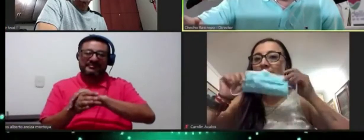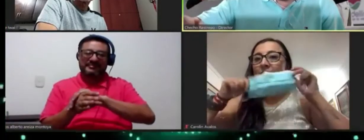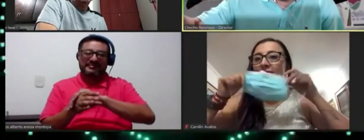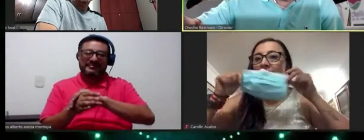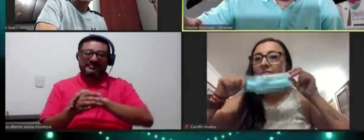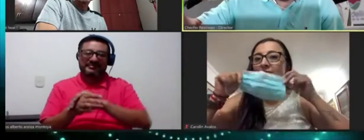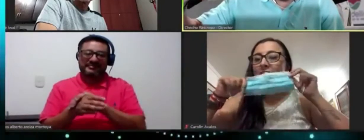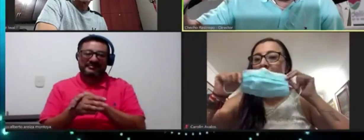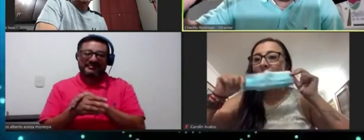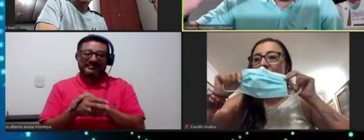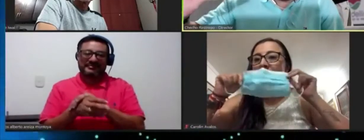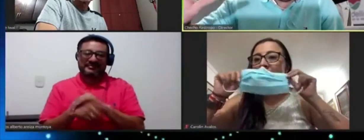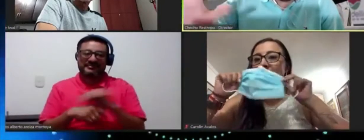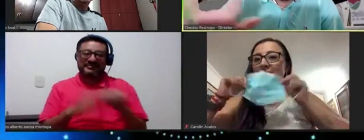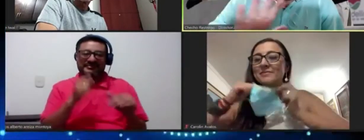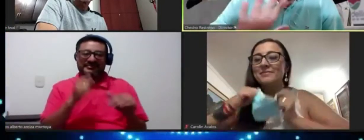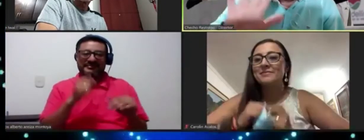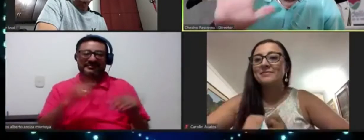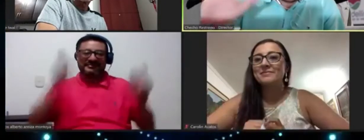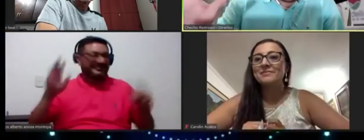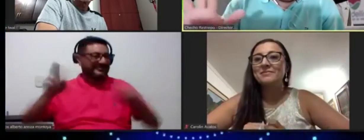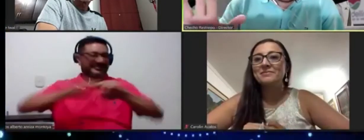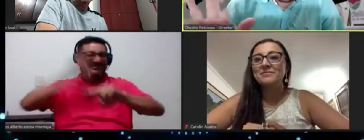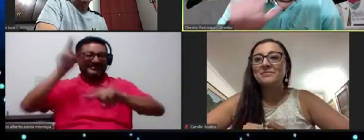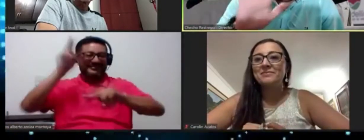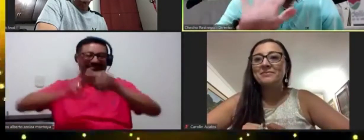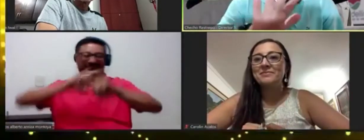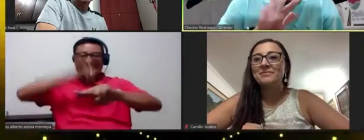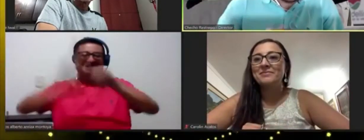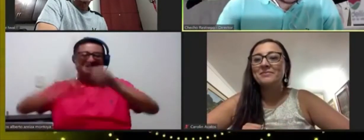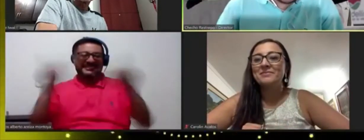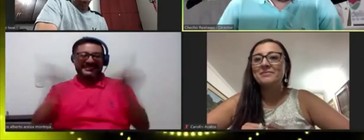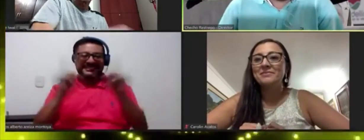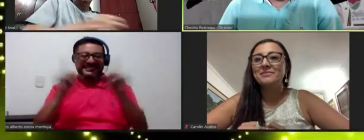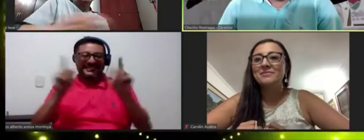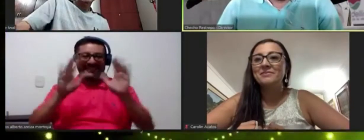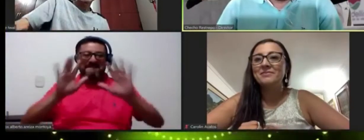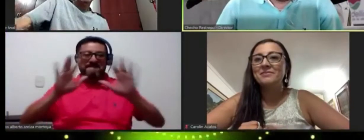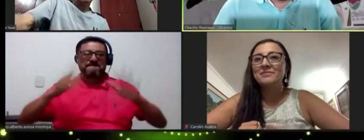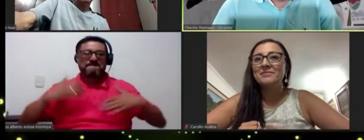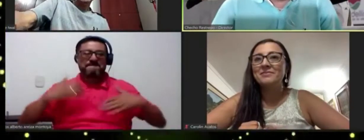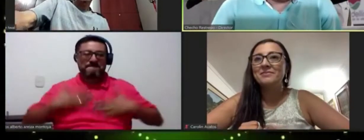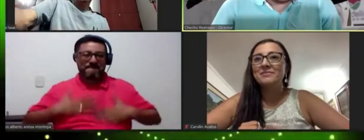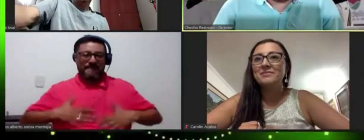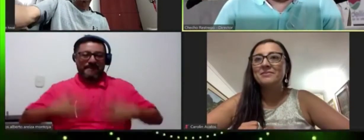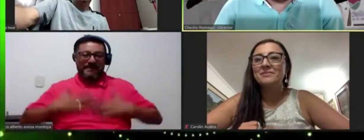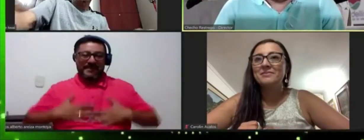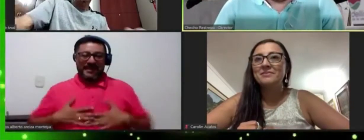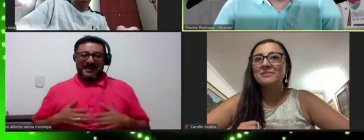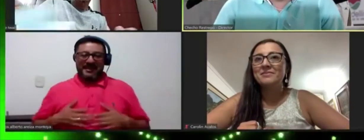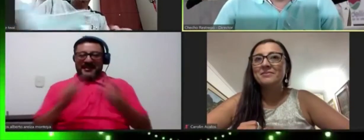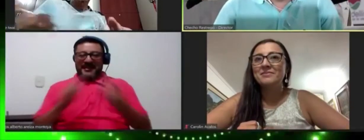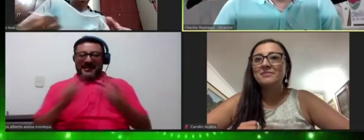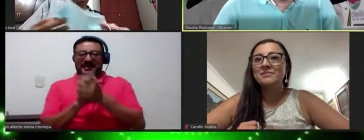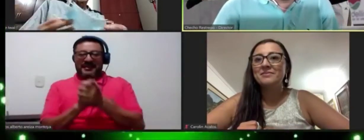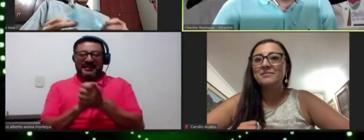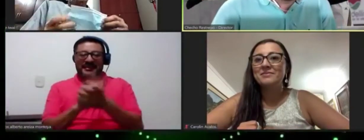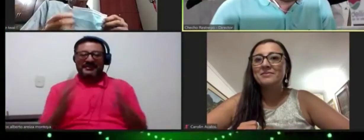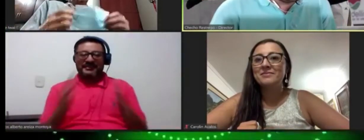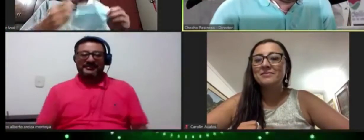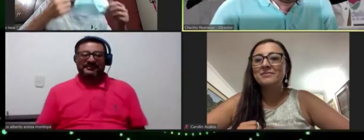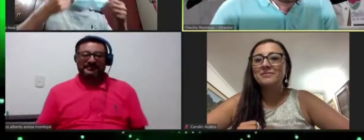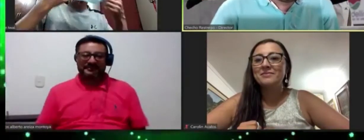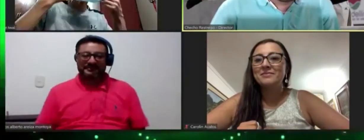que los veo saliendo ya normal y todavía no es tiempo, o sea, para que nos sigamos cuidando. Profe, yo también quiero